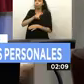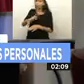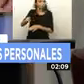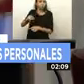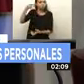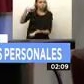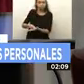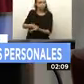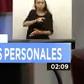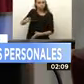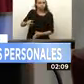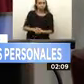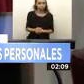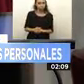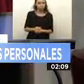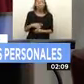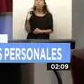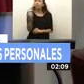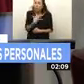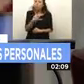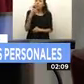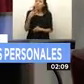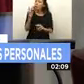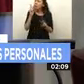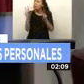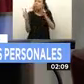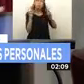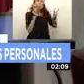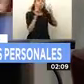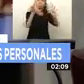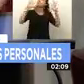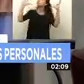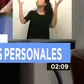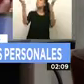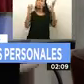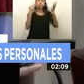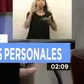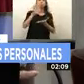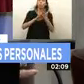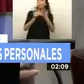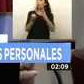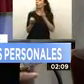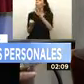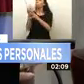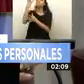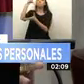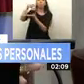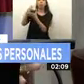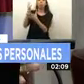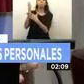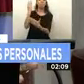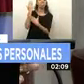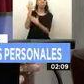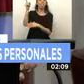terminó en eso y tenemos que mirar un poquito lo que está pasando en el mundo con el surgimiento de las derechas porque aquel